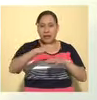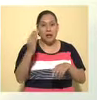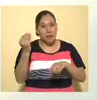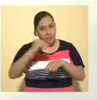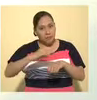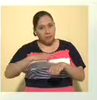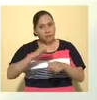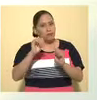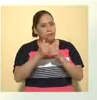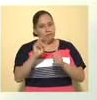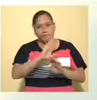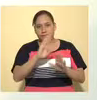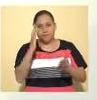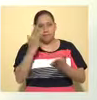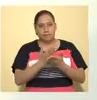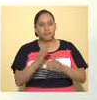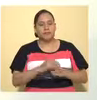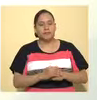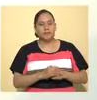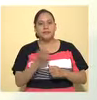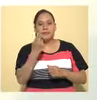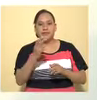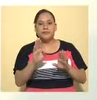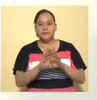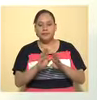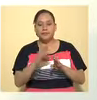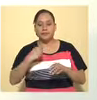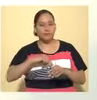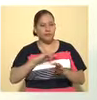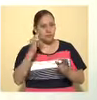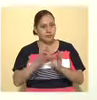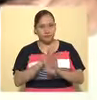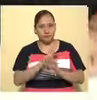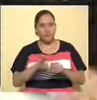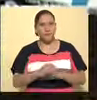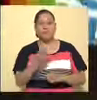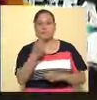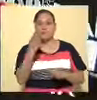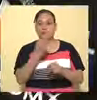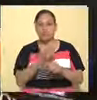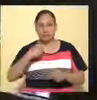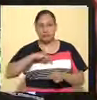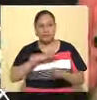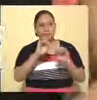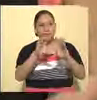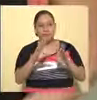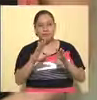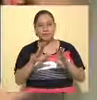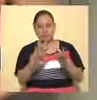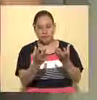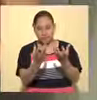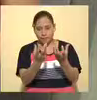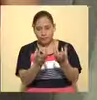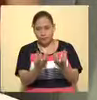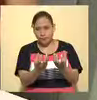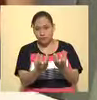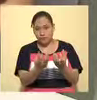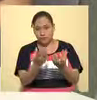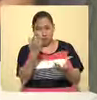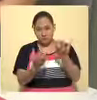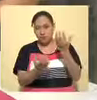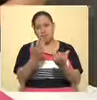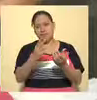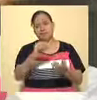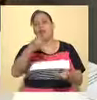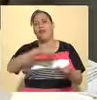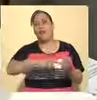más. Ya más pan, claro. Exacto, para ya que es bueno, suficiente. Pues no le agreguemos extra, ¿no? Entonces aquí vamos a dejarlas que se... Pues no que se cuezan, porque